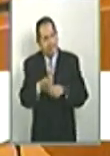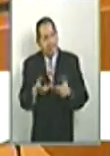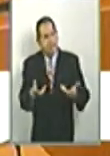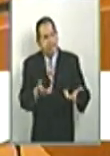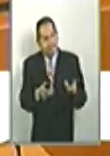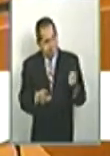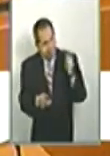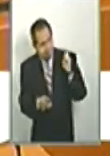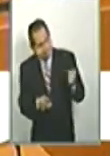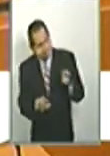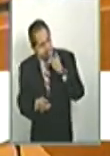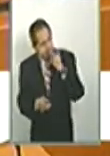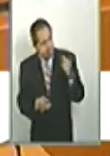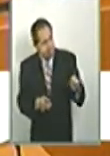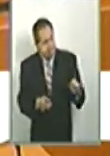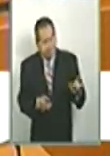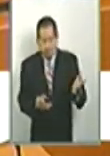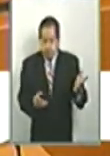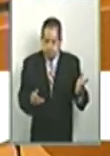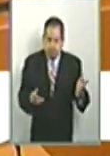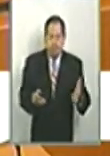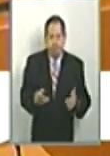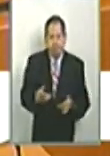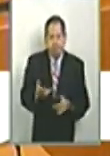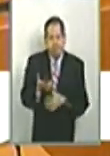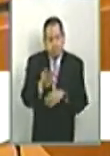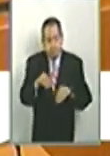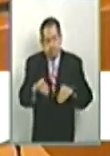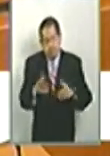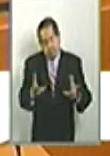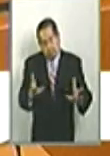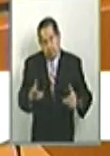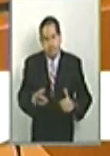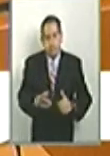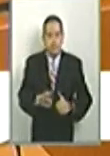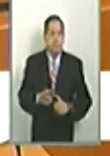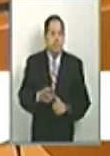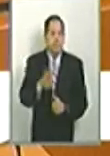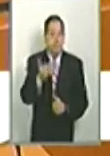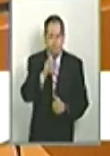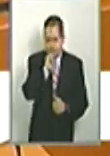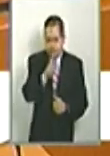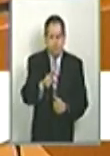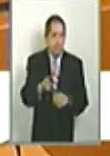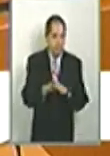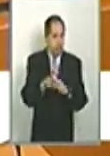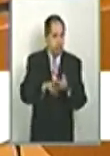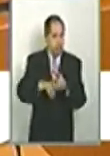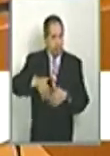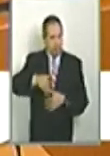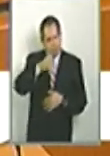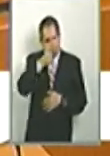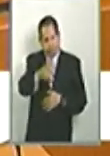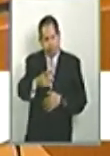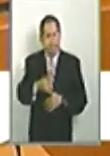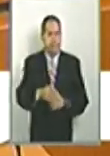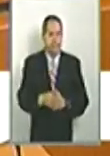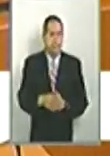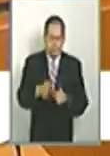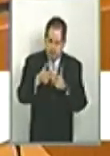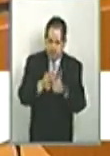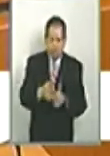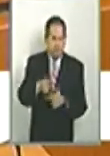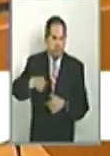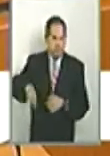finalmente se va a terminar haciendo. Y desde luego, como lo decía,